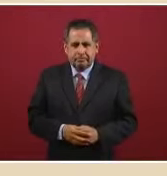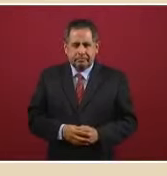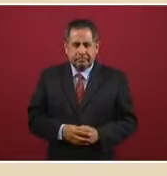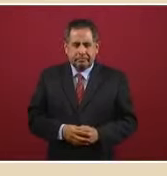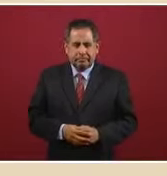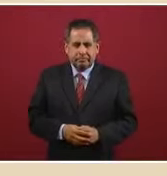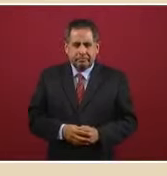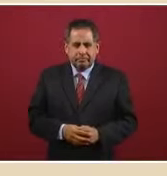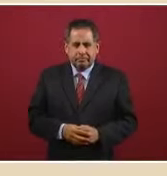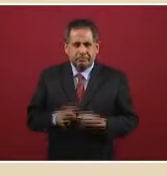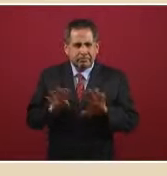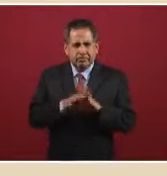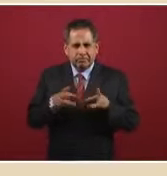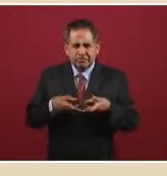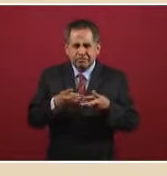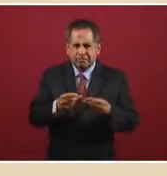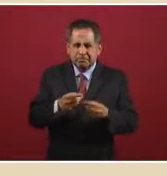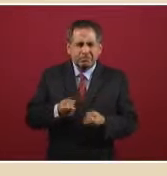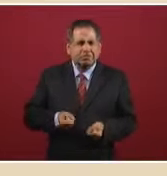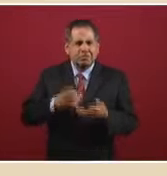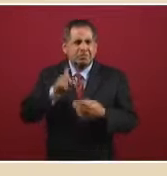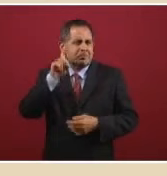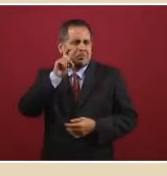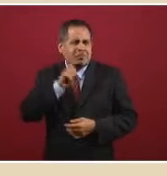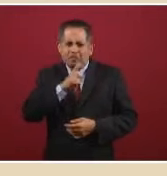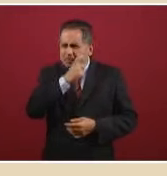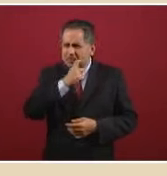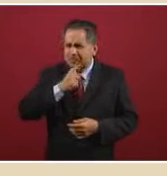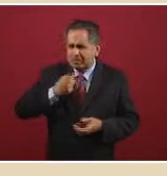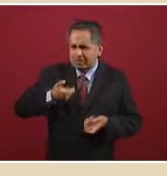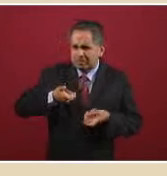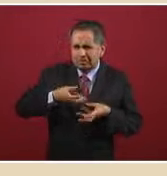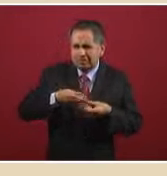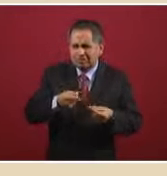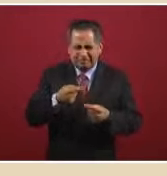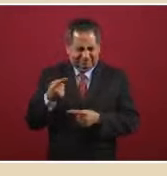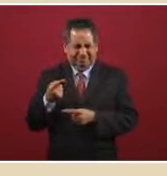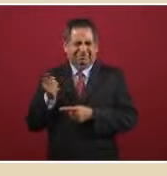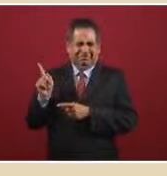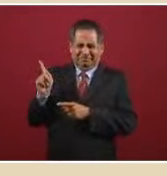Miren cuatro rastrillos que los que yo les decía. Esto